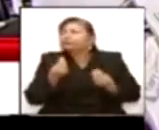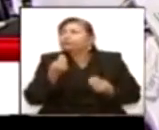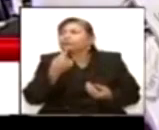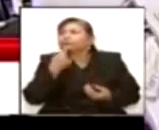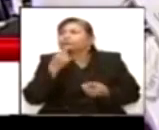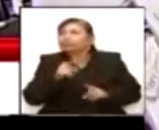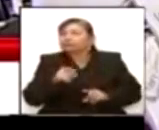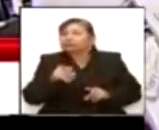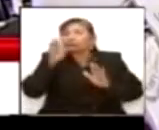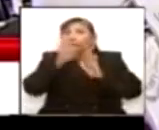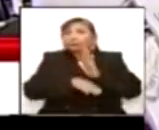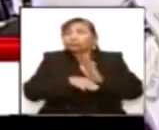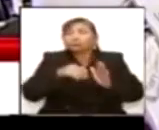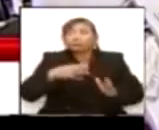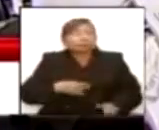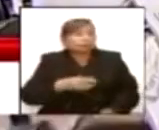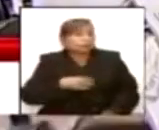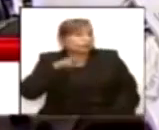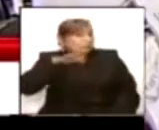resulta que una menor